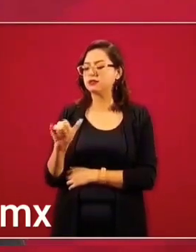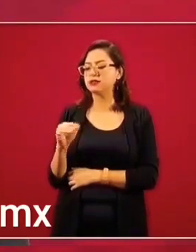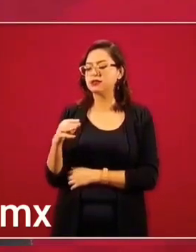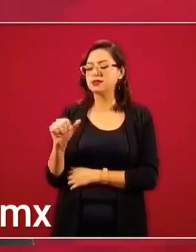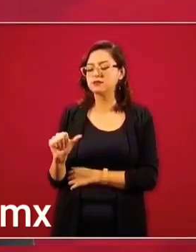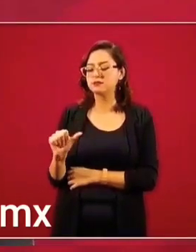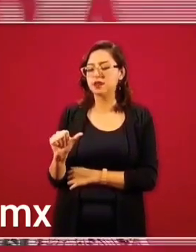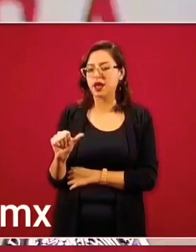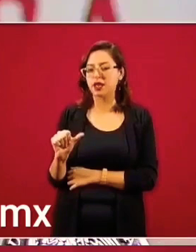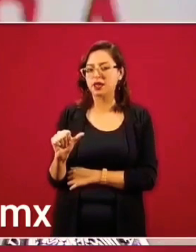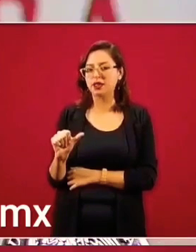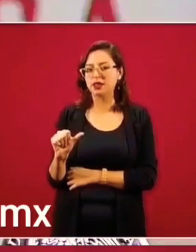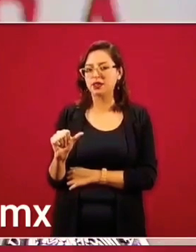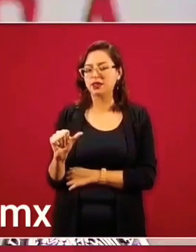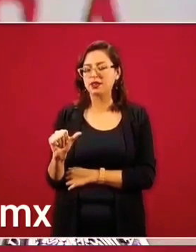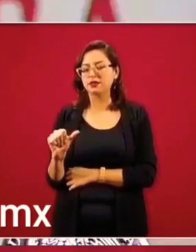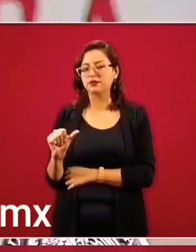dejó